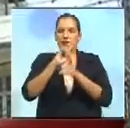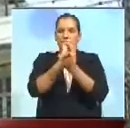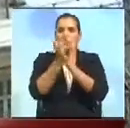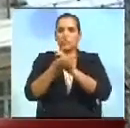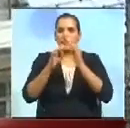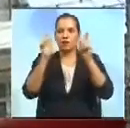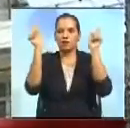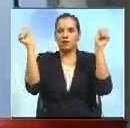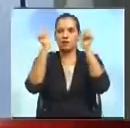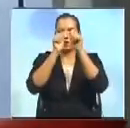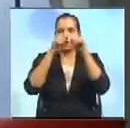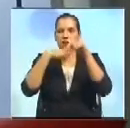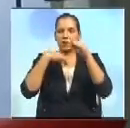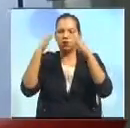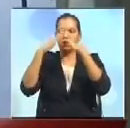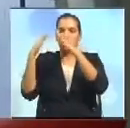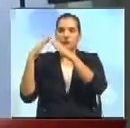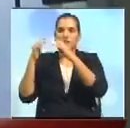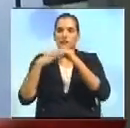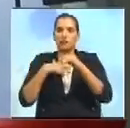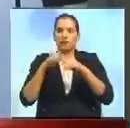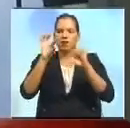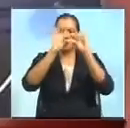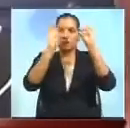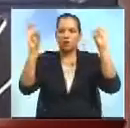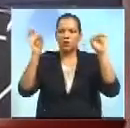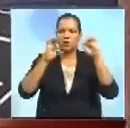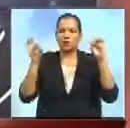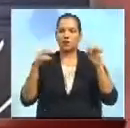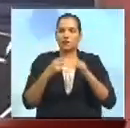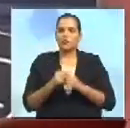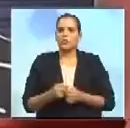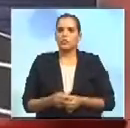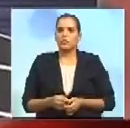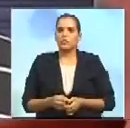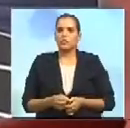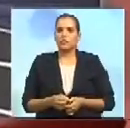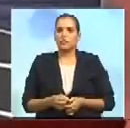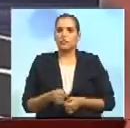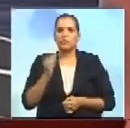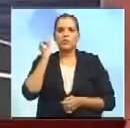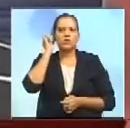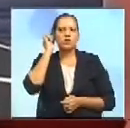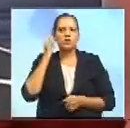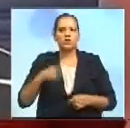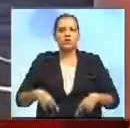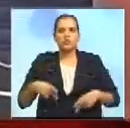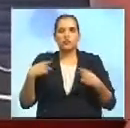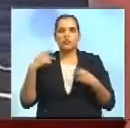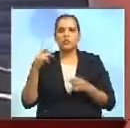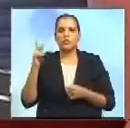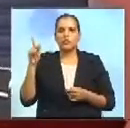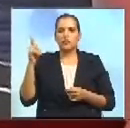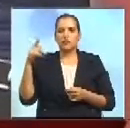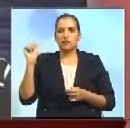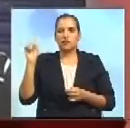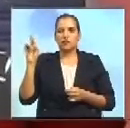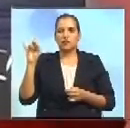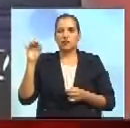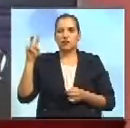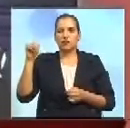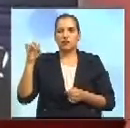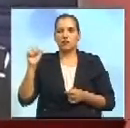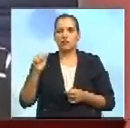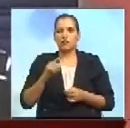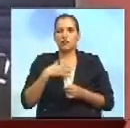en algún lugar de la casa, pero cerca de este cableado. La que está viviendo aquí se llama Karina, parece que